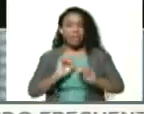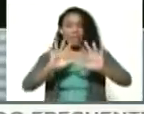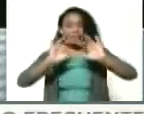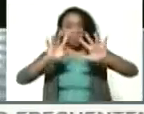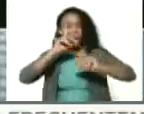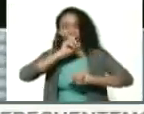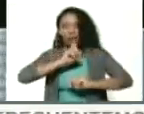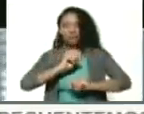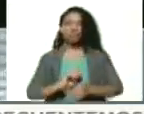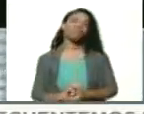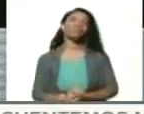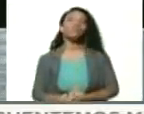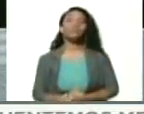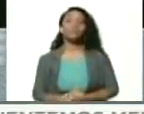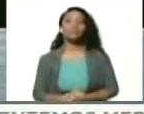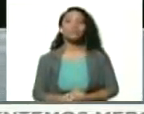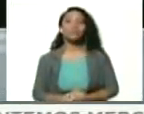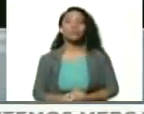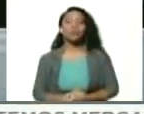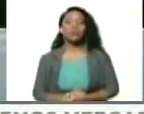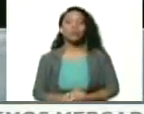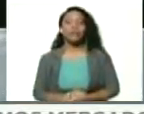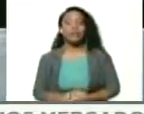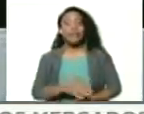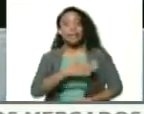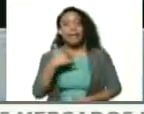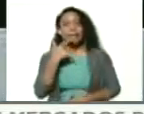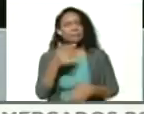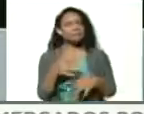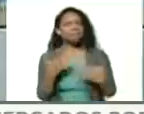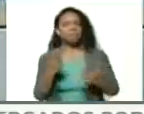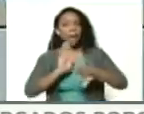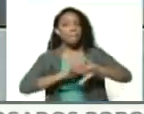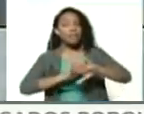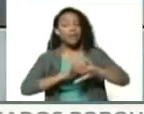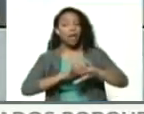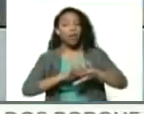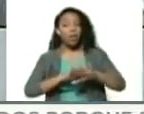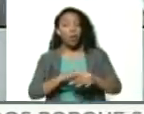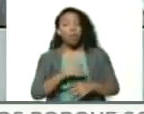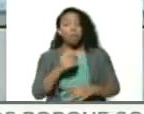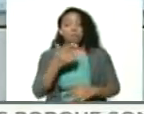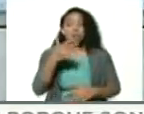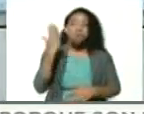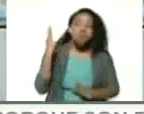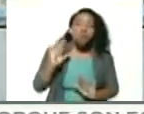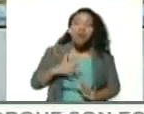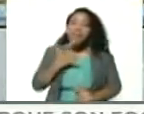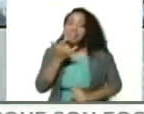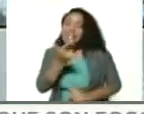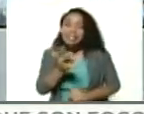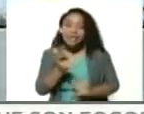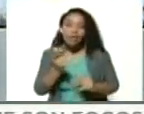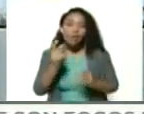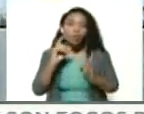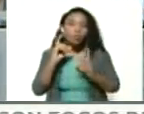19 años. Quiere decir que ha pasado, pudiéramos decir, una generación